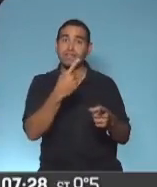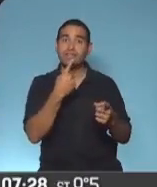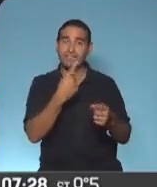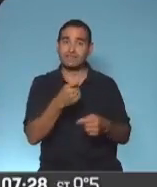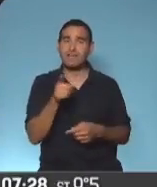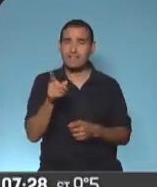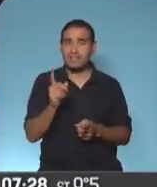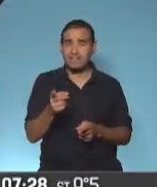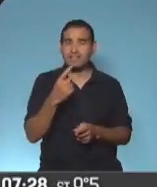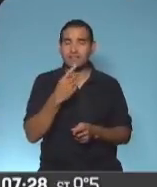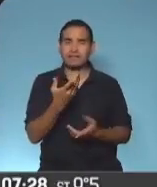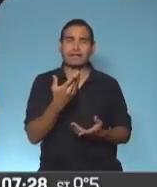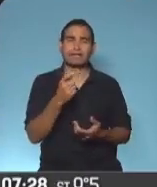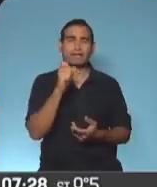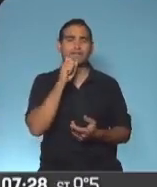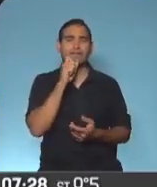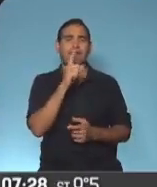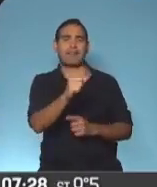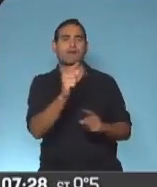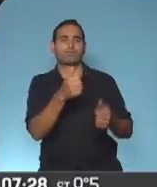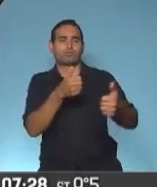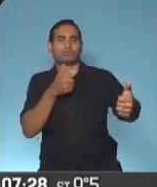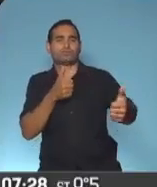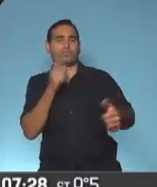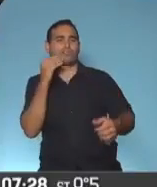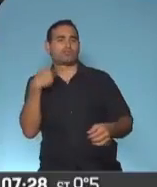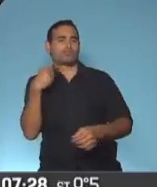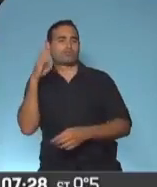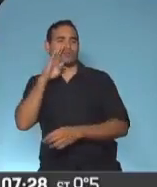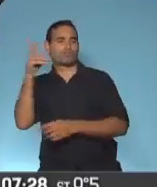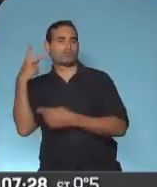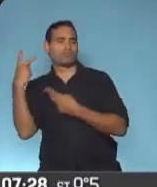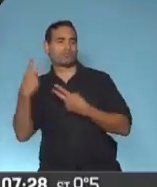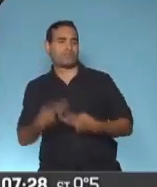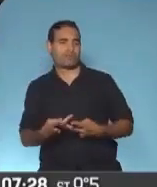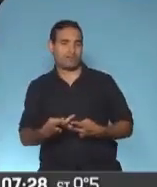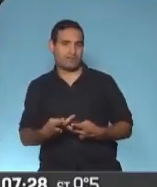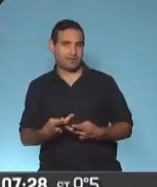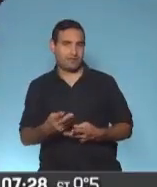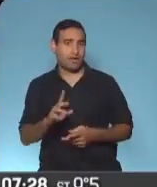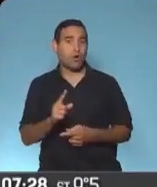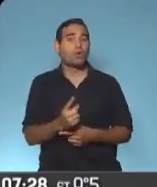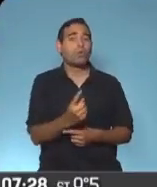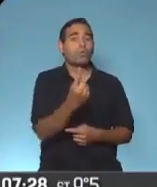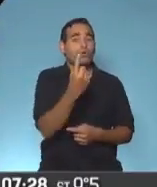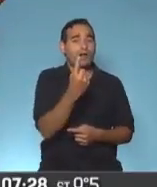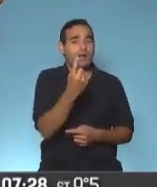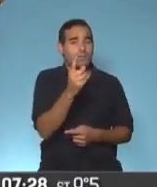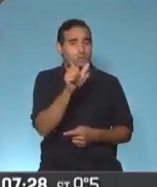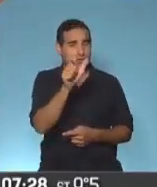mismo decía, che, salúdenme desde lejos porque acabo de llegar a Estados Unidos. Hay una sola excepción que